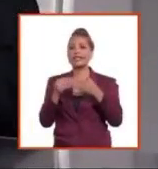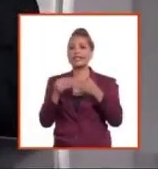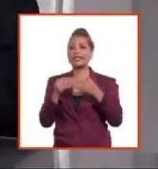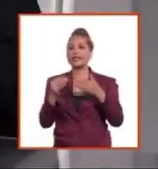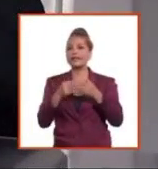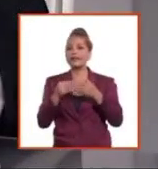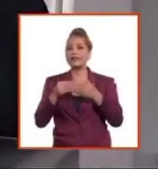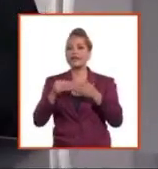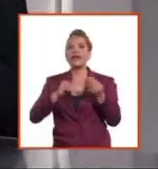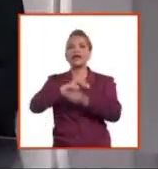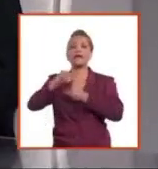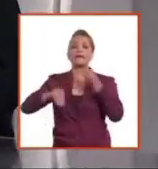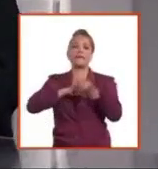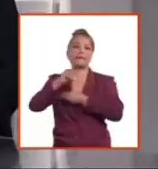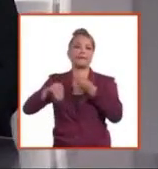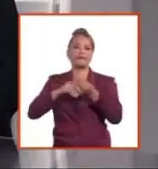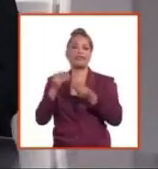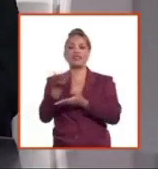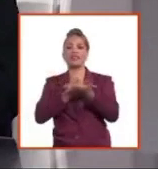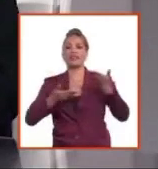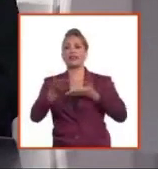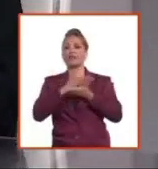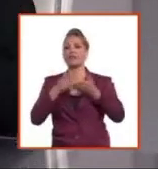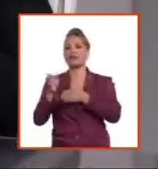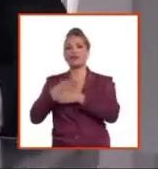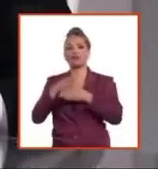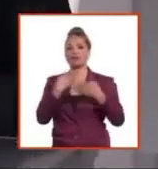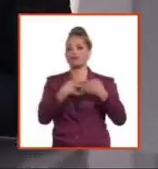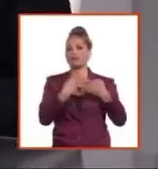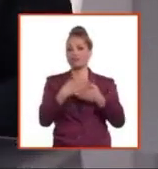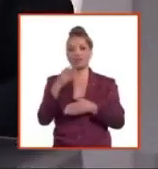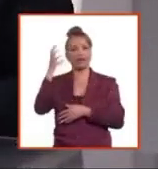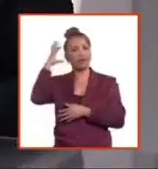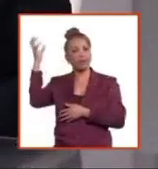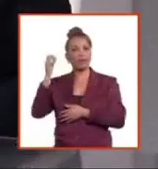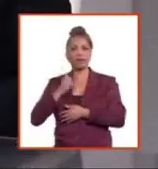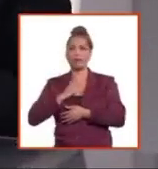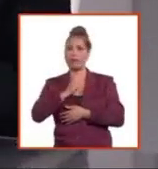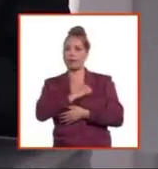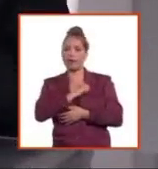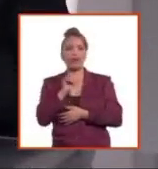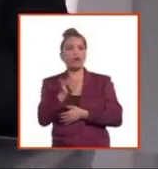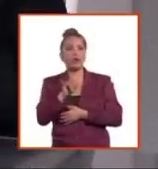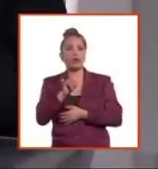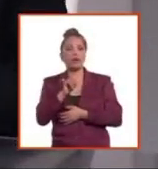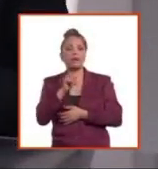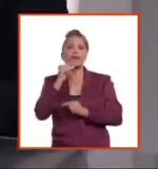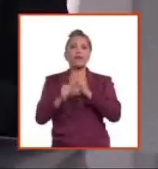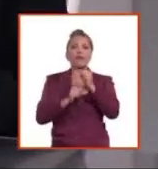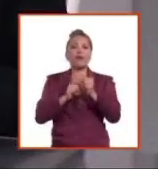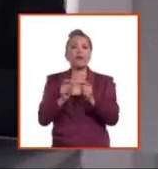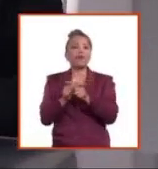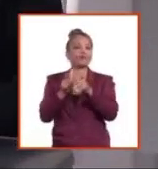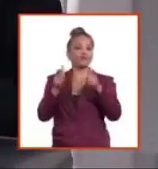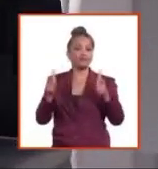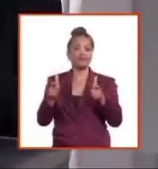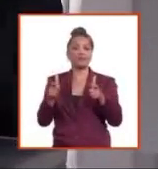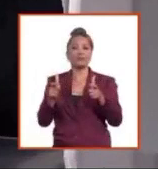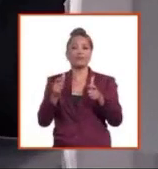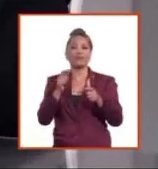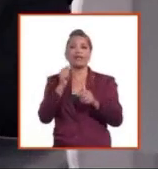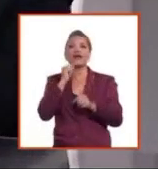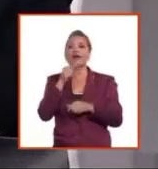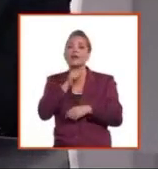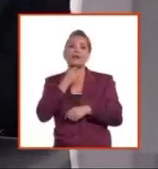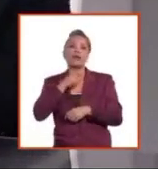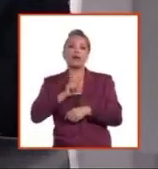comprar divisas cómo interactúa con los actores económicos estatales y no estatales pero eso tiene una trayectoria grande o sea eso tú no puedes estar